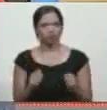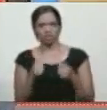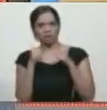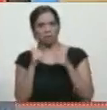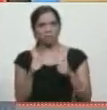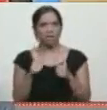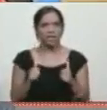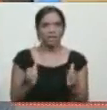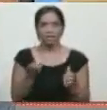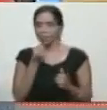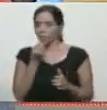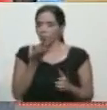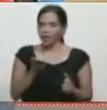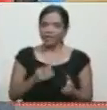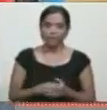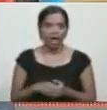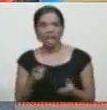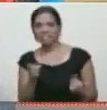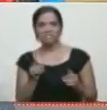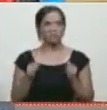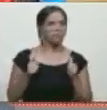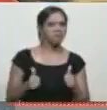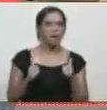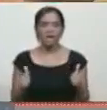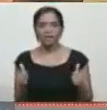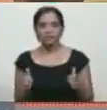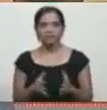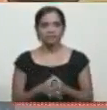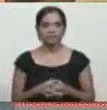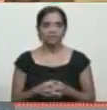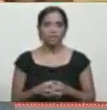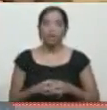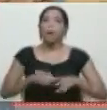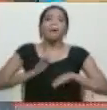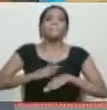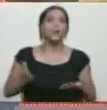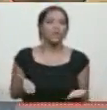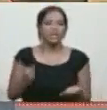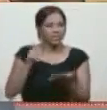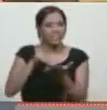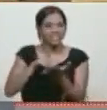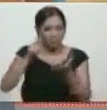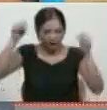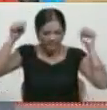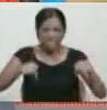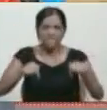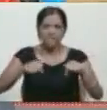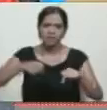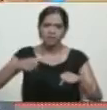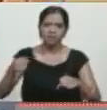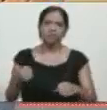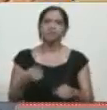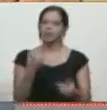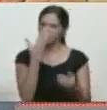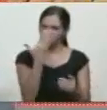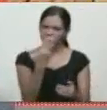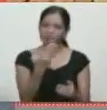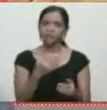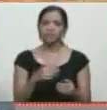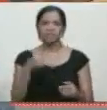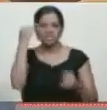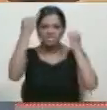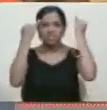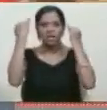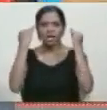qué bueno. Así es de pinga. ¿Por qué no nos quedamos aquí confrontando las ideas, dando el debate